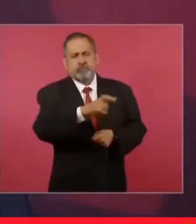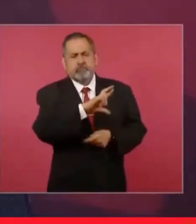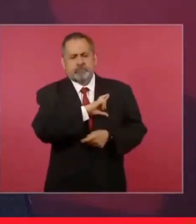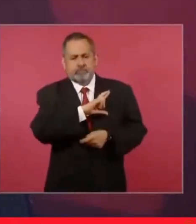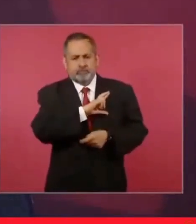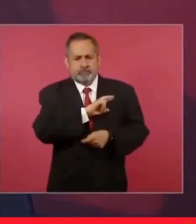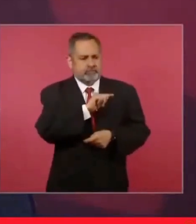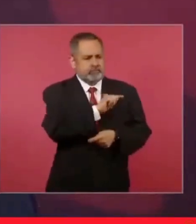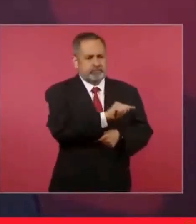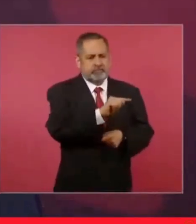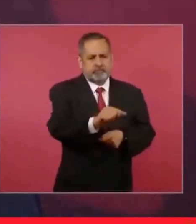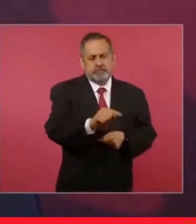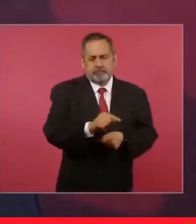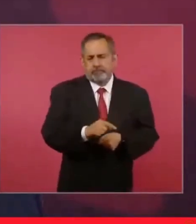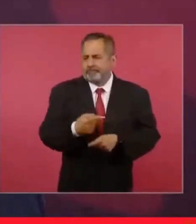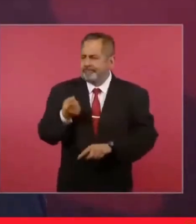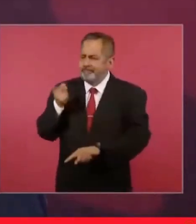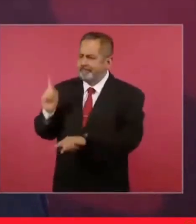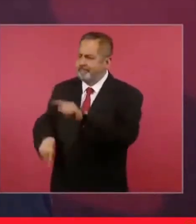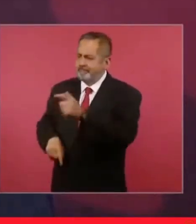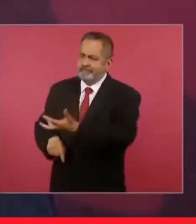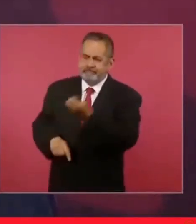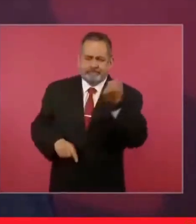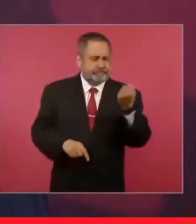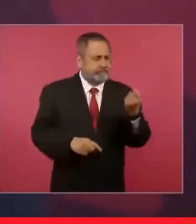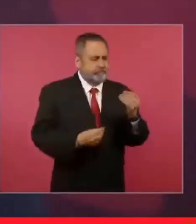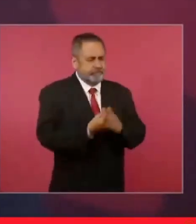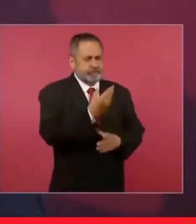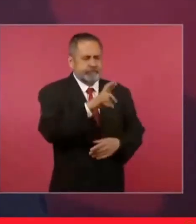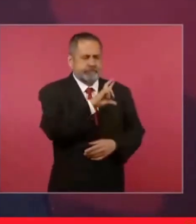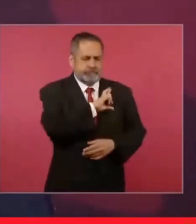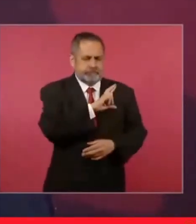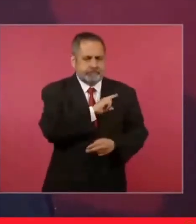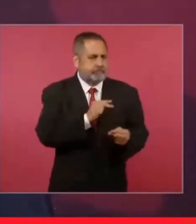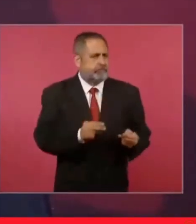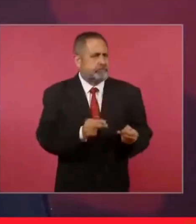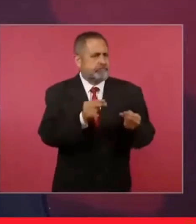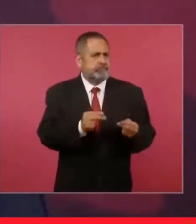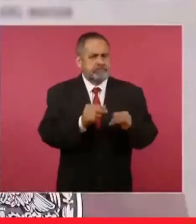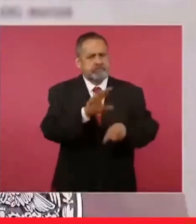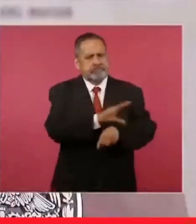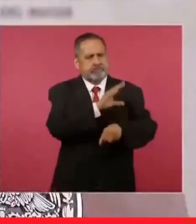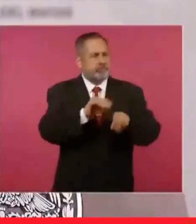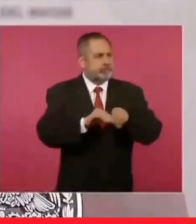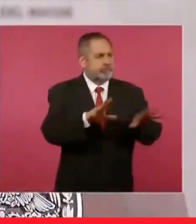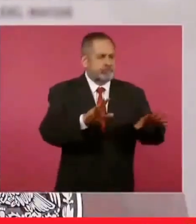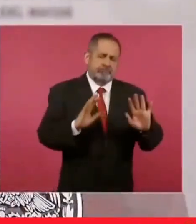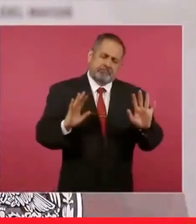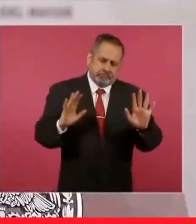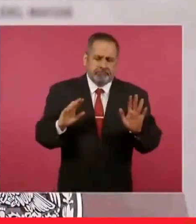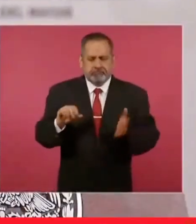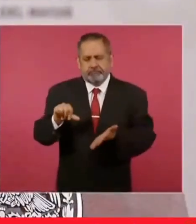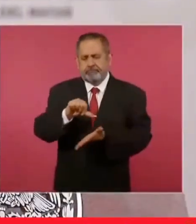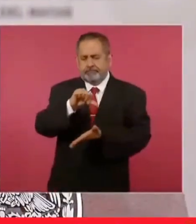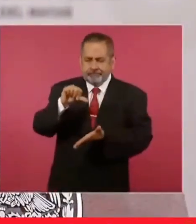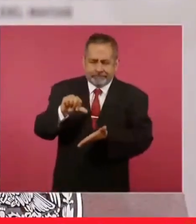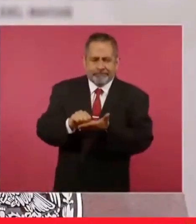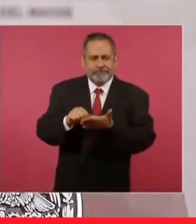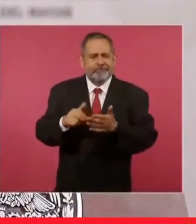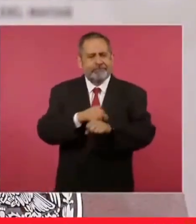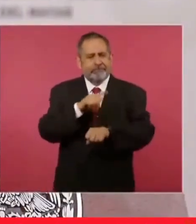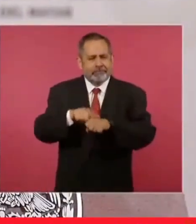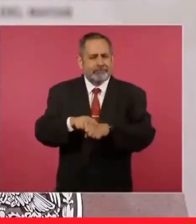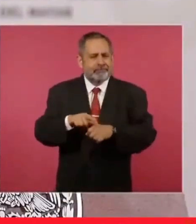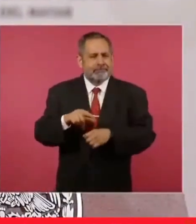llamó al fenómeno de privatización, se forma este Centro Nacional de Control de Energía como